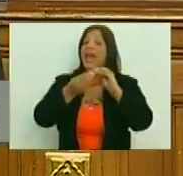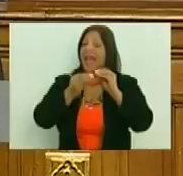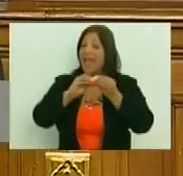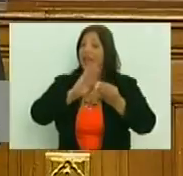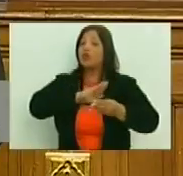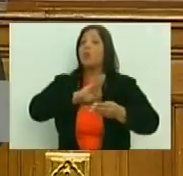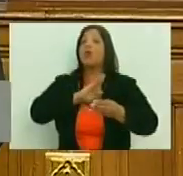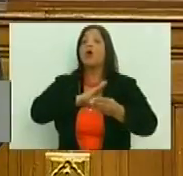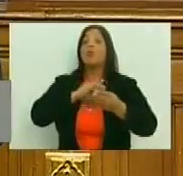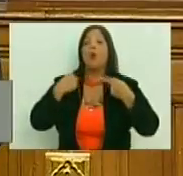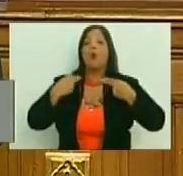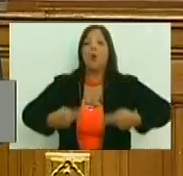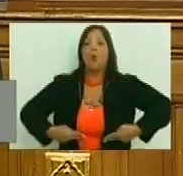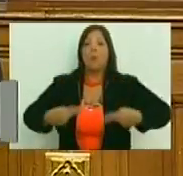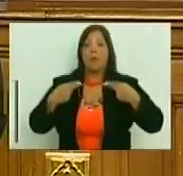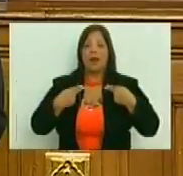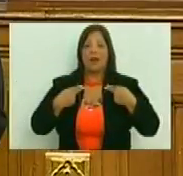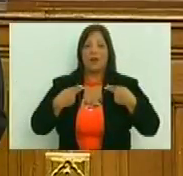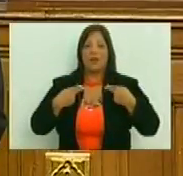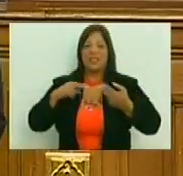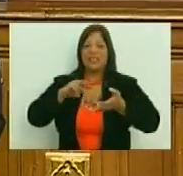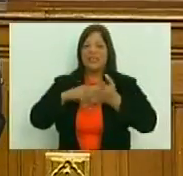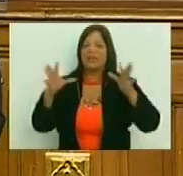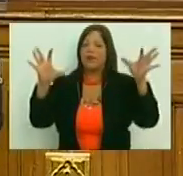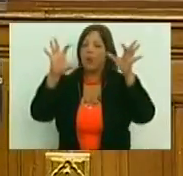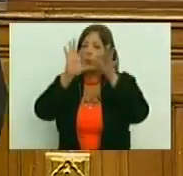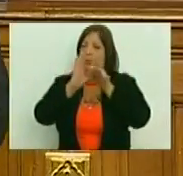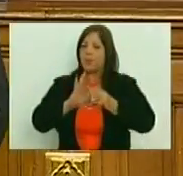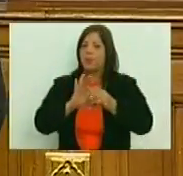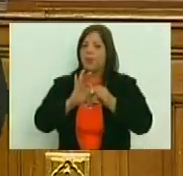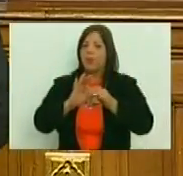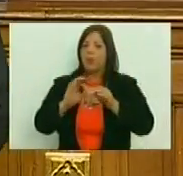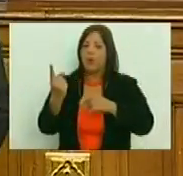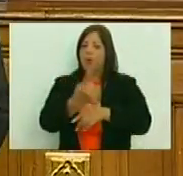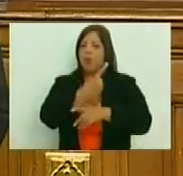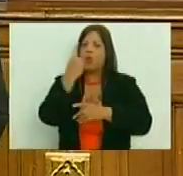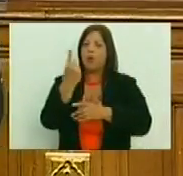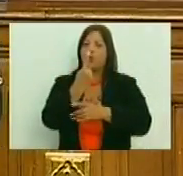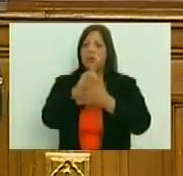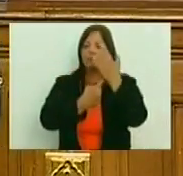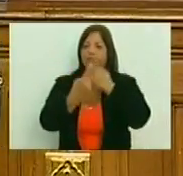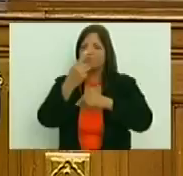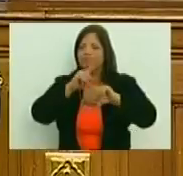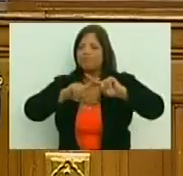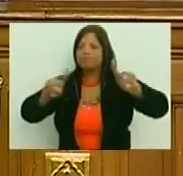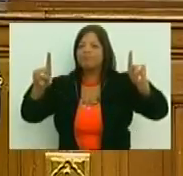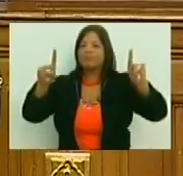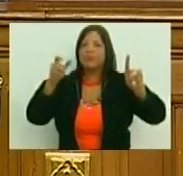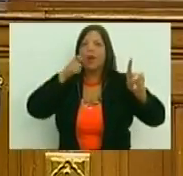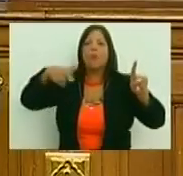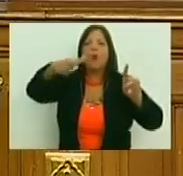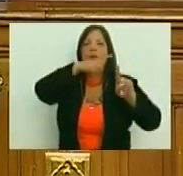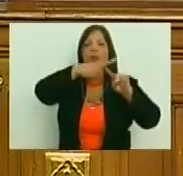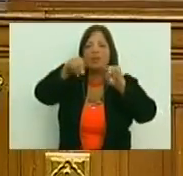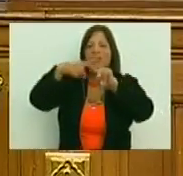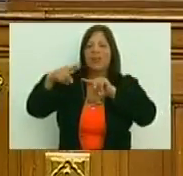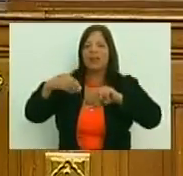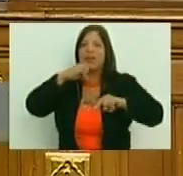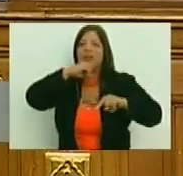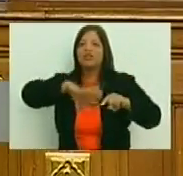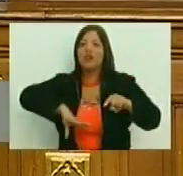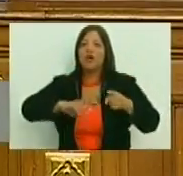a la condición humana y que configura un vínculo unitario que distingue y caracteriza a los pueblos en su